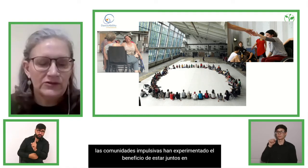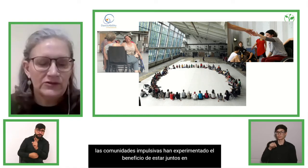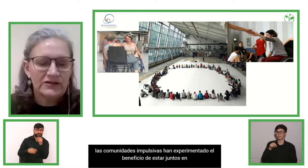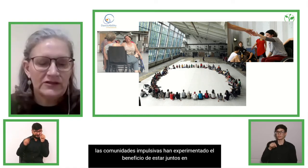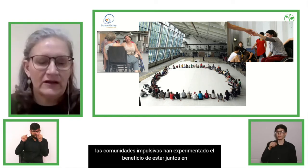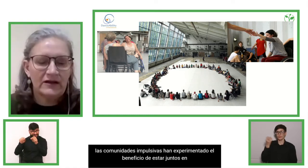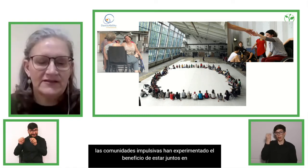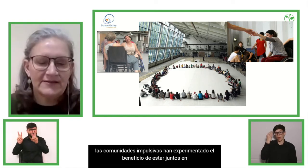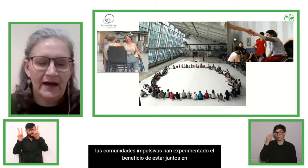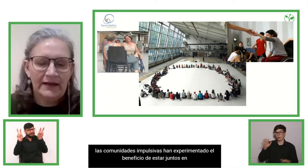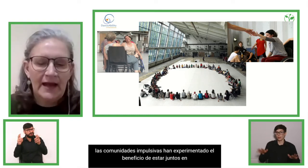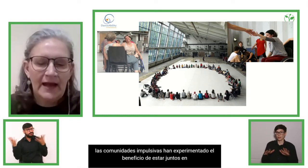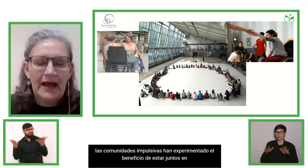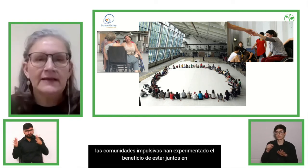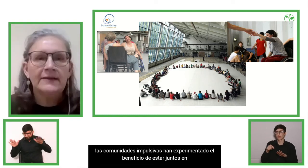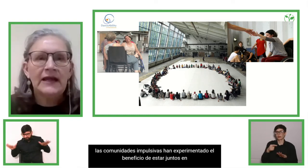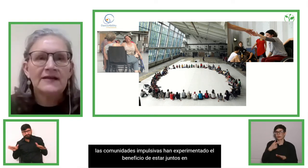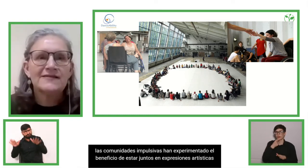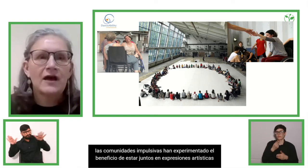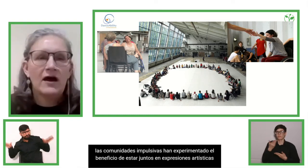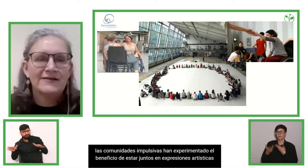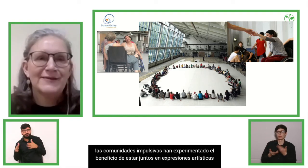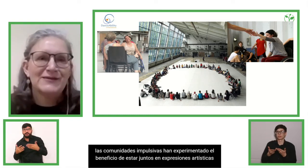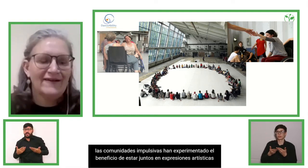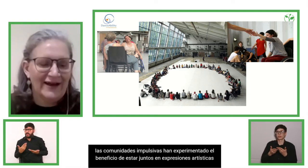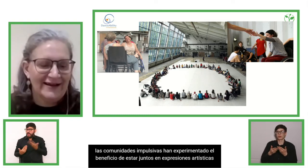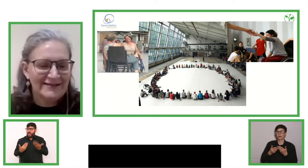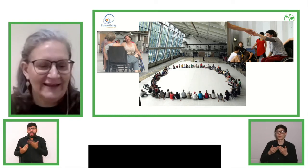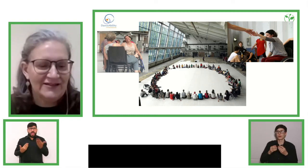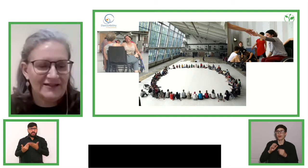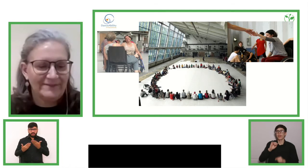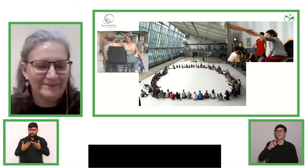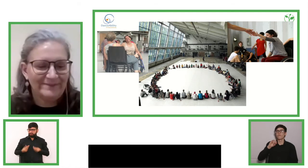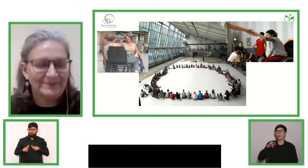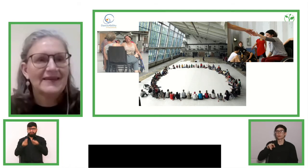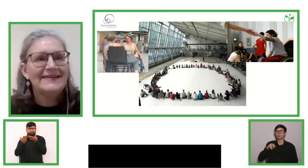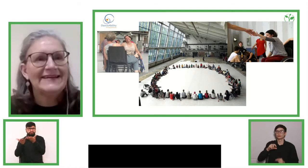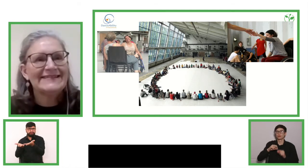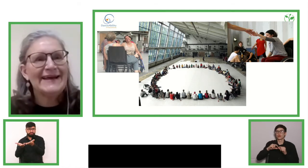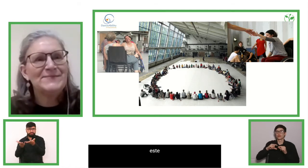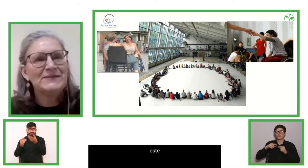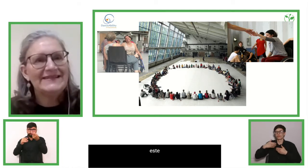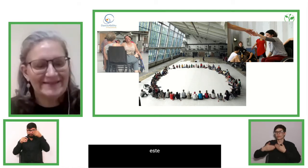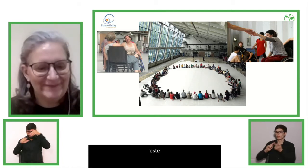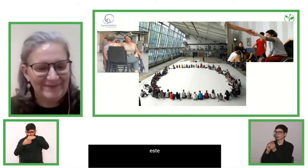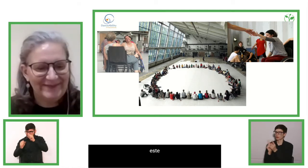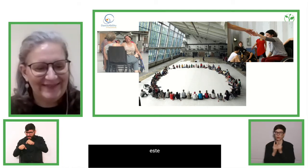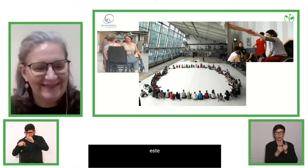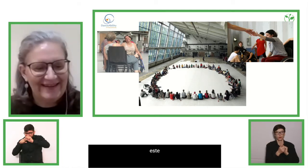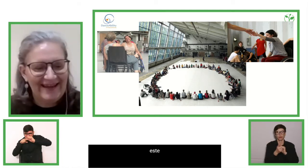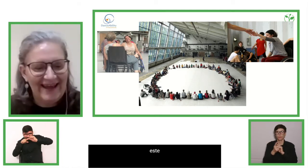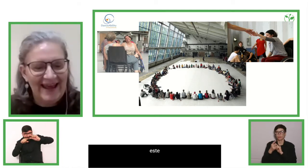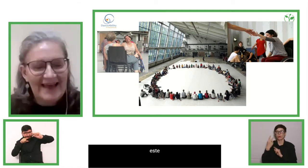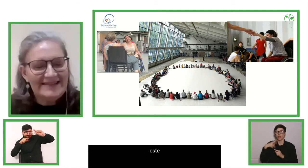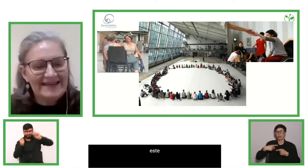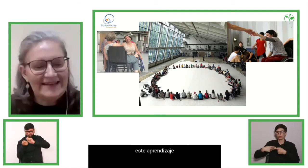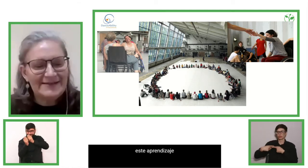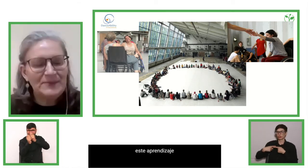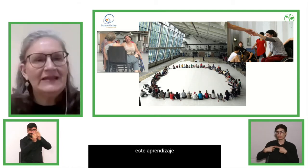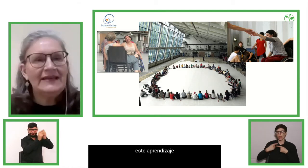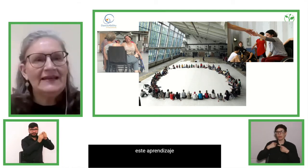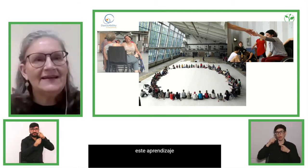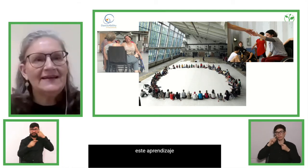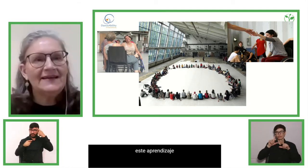Este aprendizaje mutuo facilita la evolución de la sociedad y elimina el concepto de aislamiento.